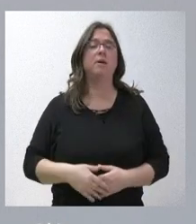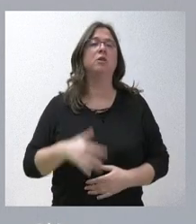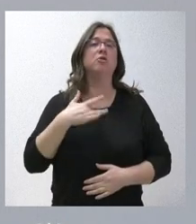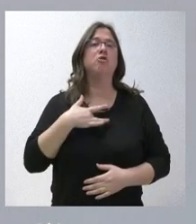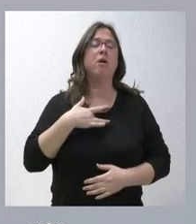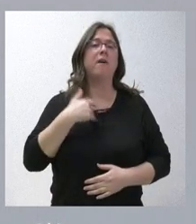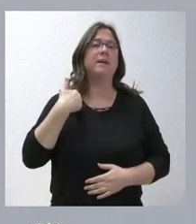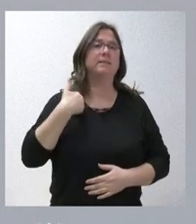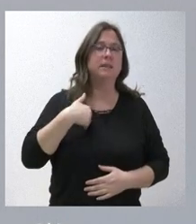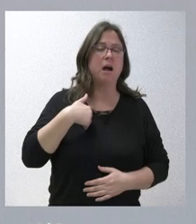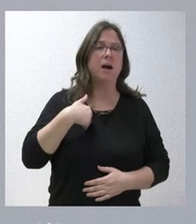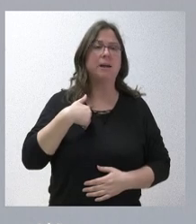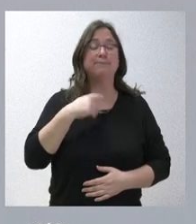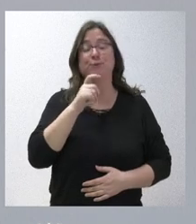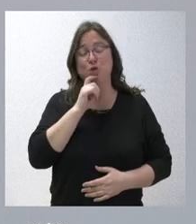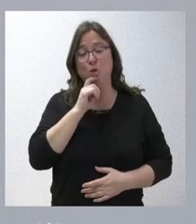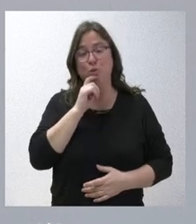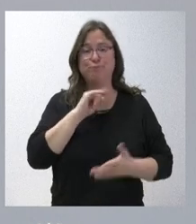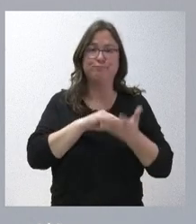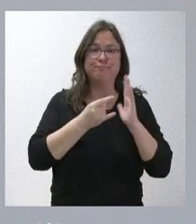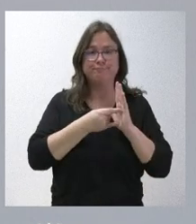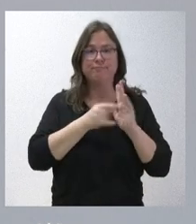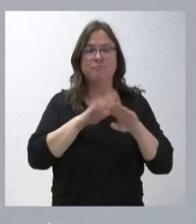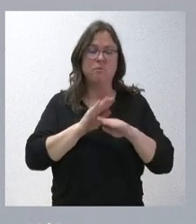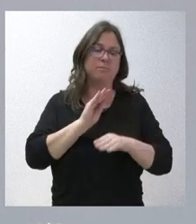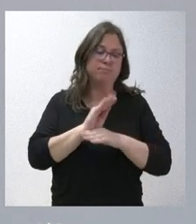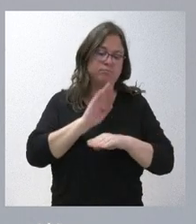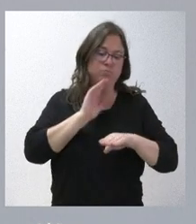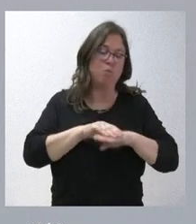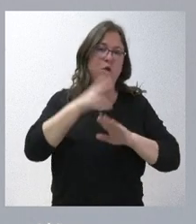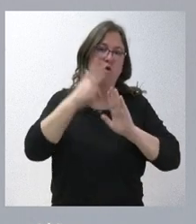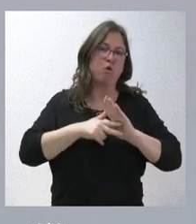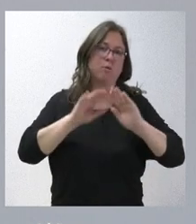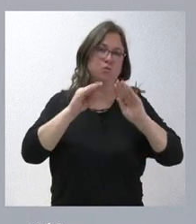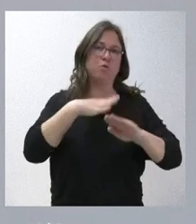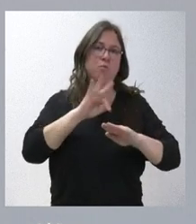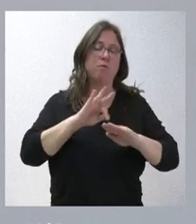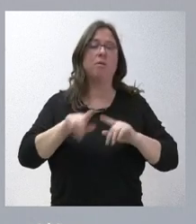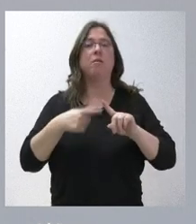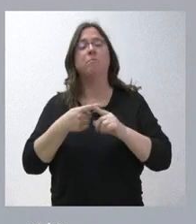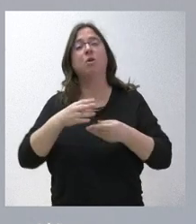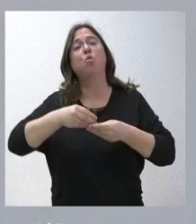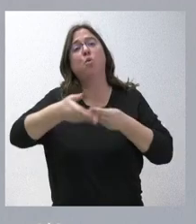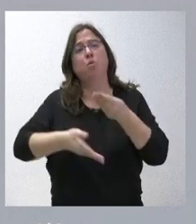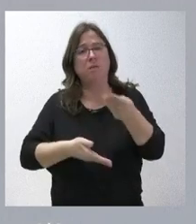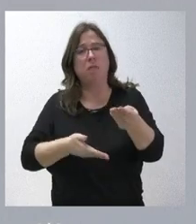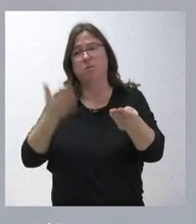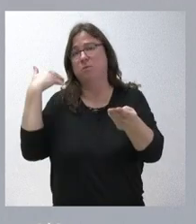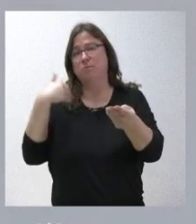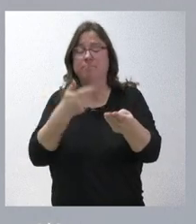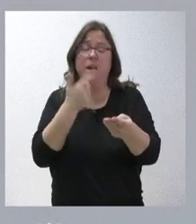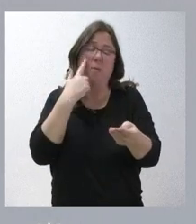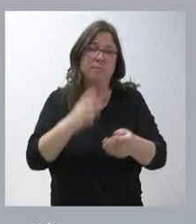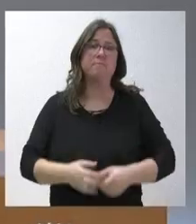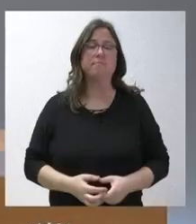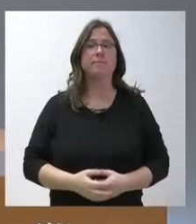para poder buscar mecanismos que garanticen el cumplimiento de la normativa con la presentación de esa documentación que usted